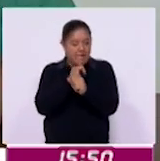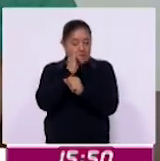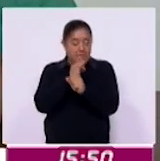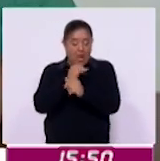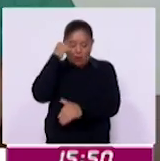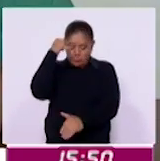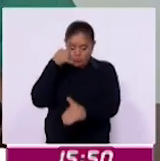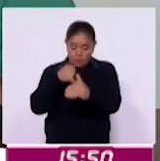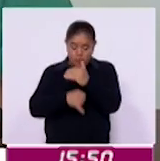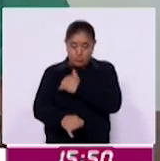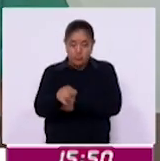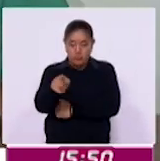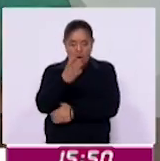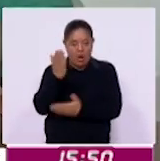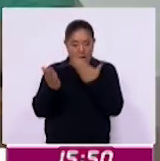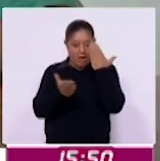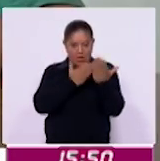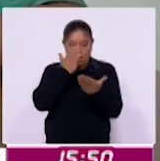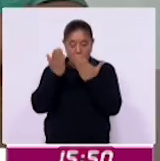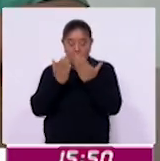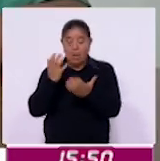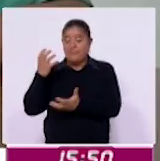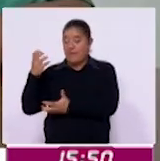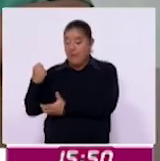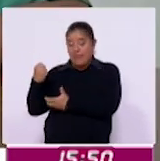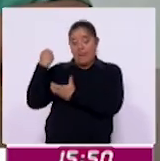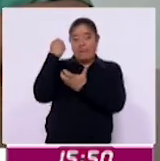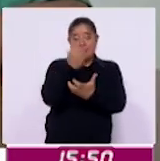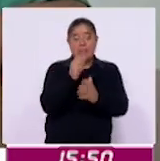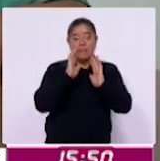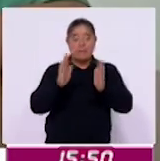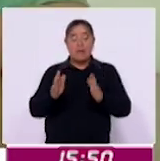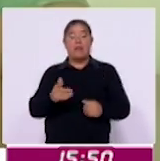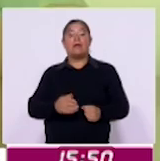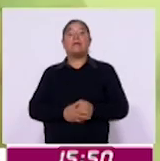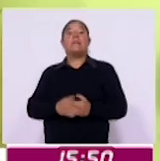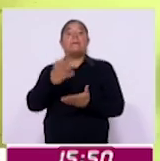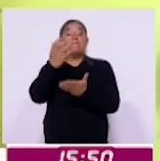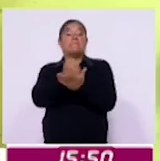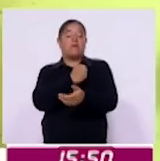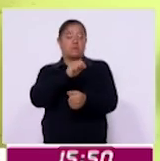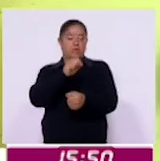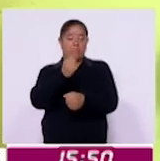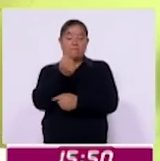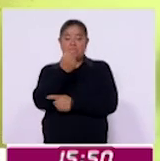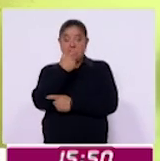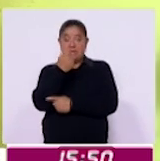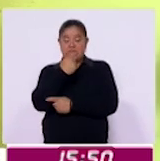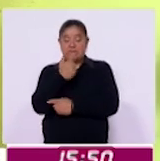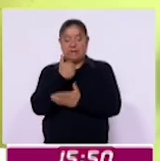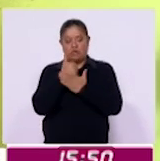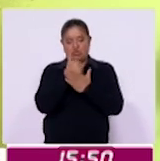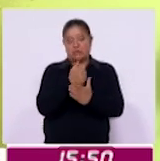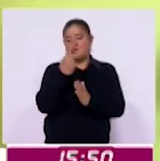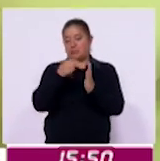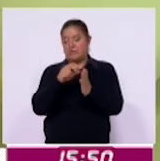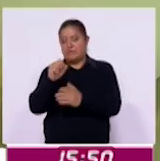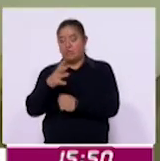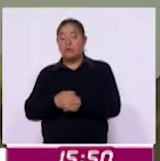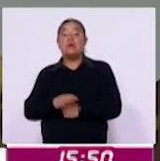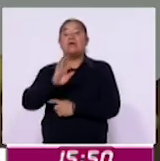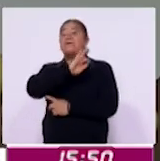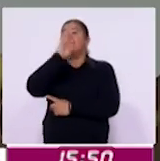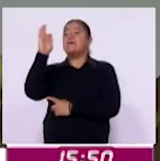El médico Mixalis Rosas Ramos fue galardonado con el Premio Nacional de Medicina a la Asistencia 2024, que otorga la Federación Mexicana